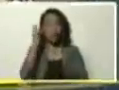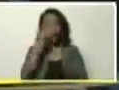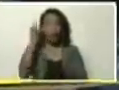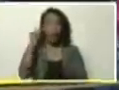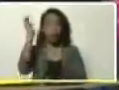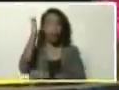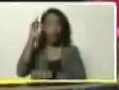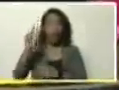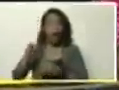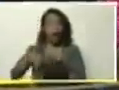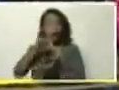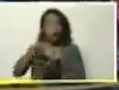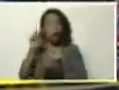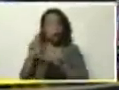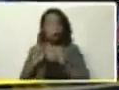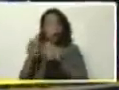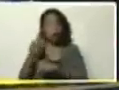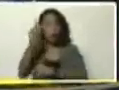Nacional en esa oportunidad,